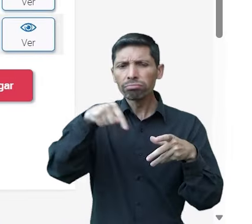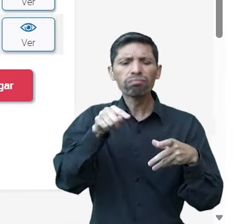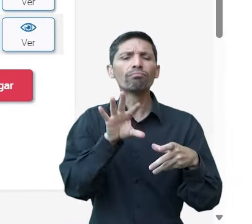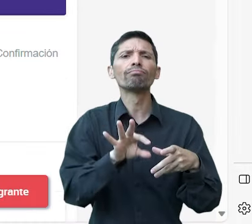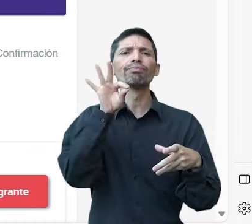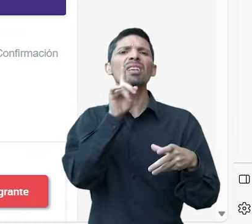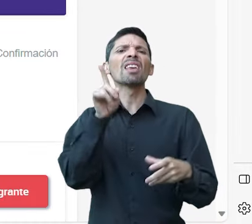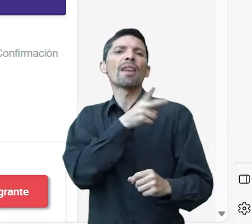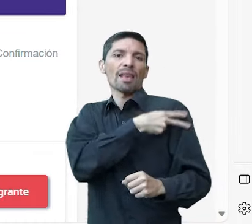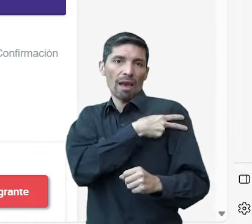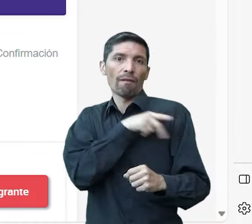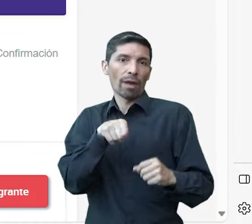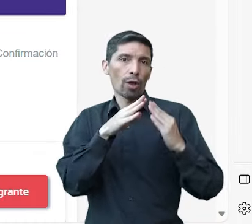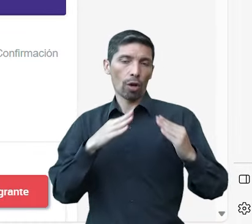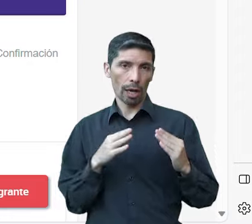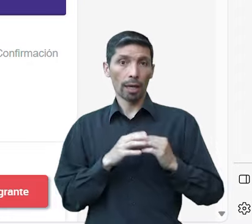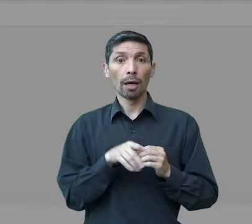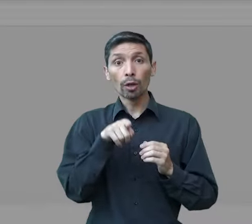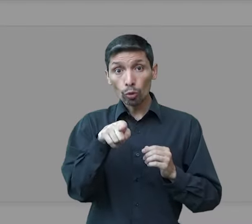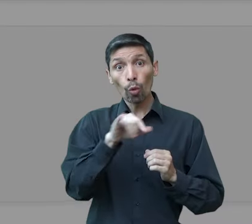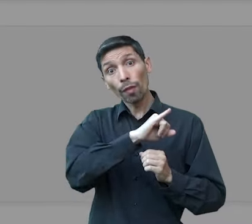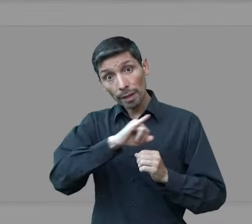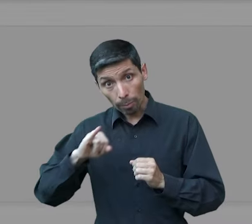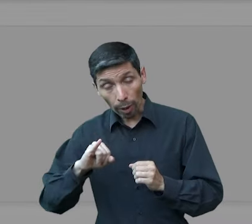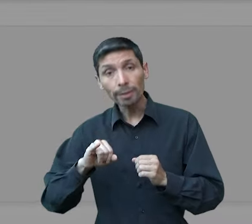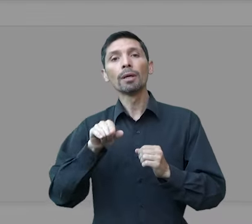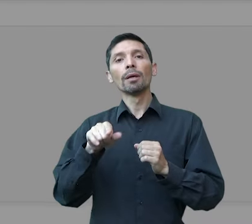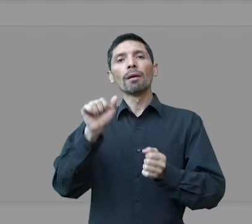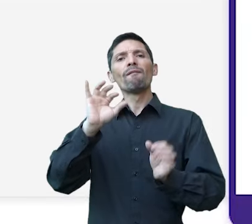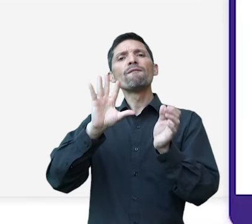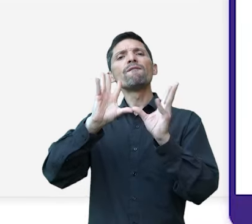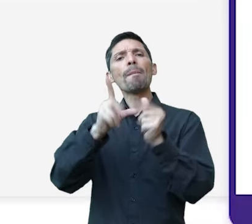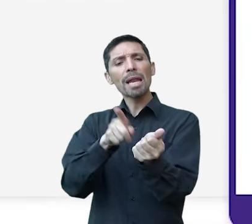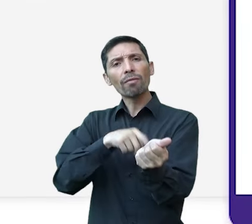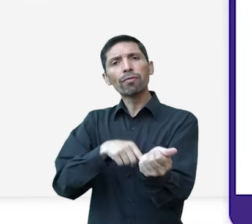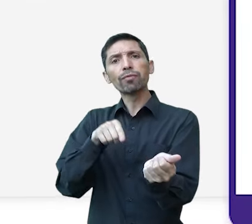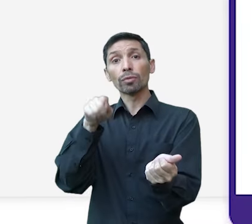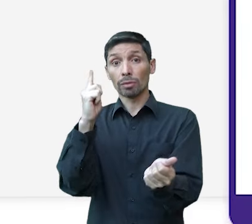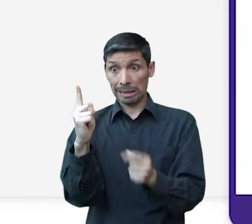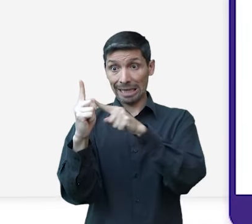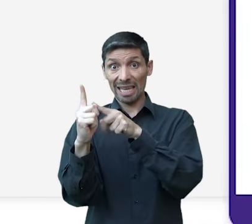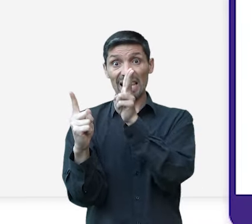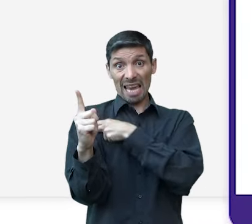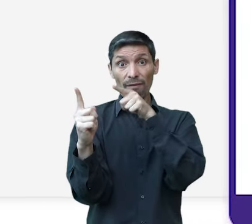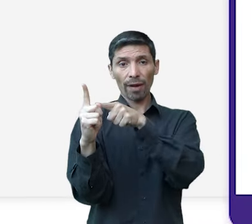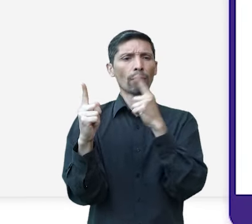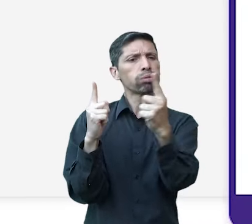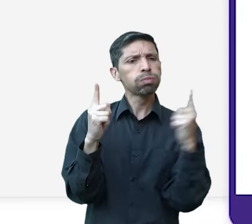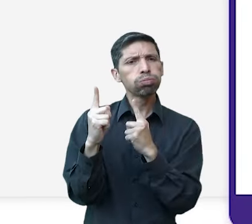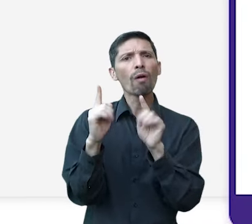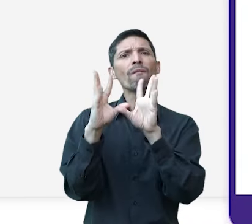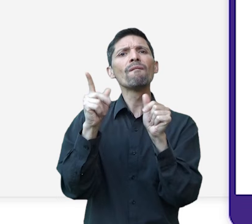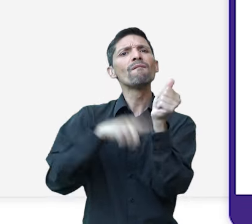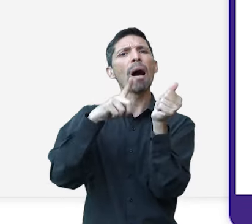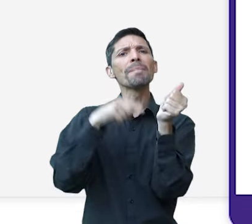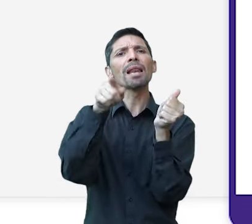que conforman tu grupo familiar a la jefatura de hogar. Luego deberás seleccionar el parentesco del resto de las personas en relación con